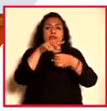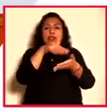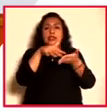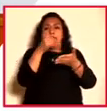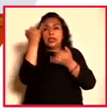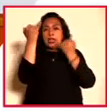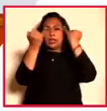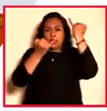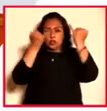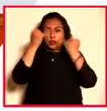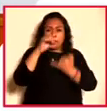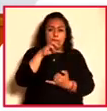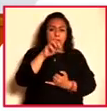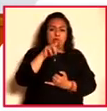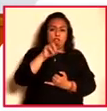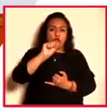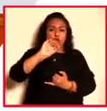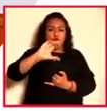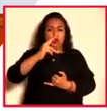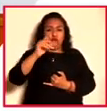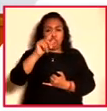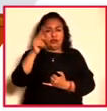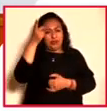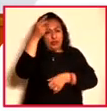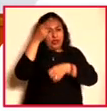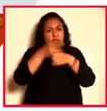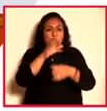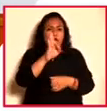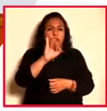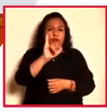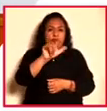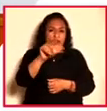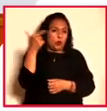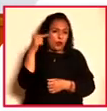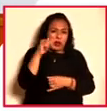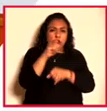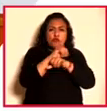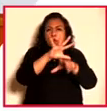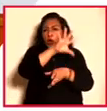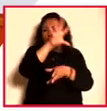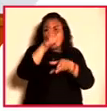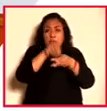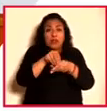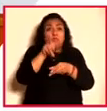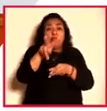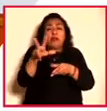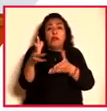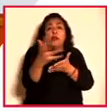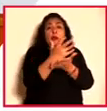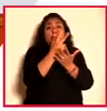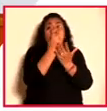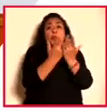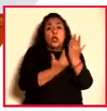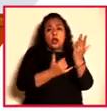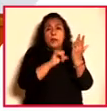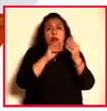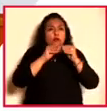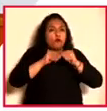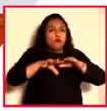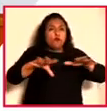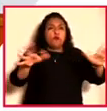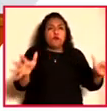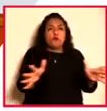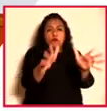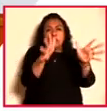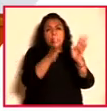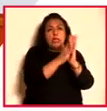Schultz, directora de la Feria Internacional del Libro de Guadalajara, comparte los detalles de este, que es el más ambicioso programa de difusión y fomento del libro y